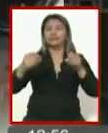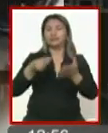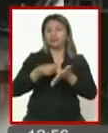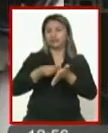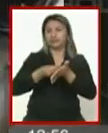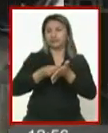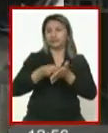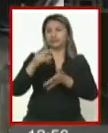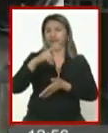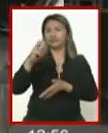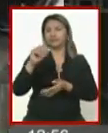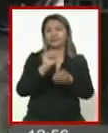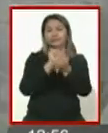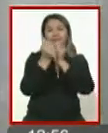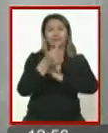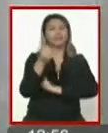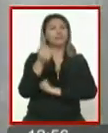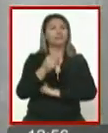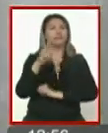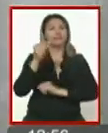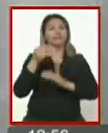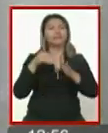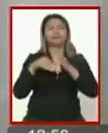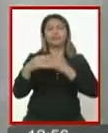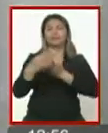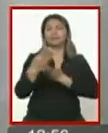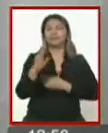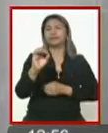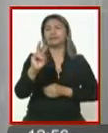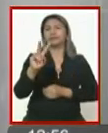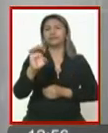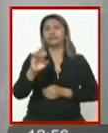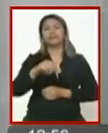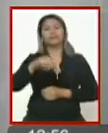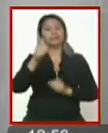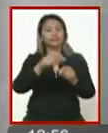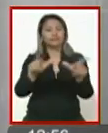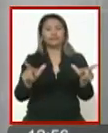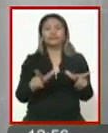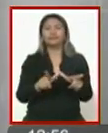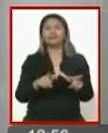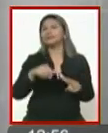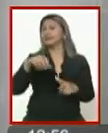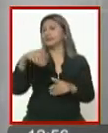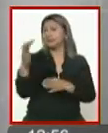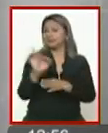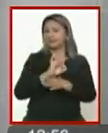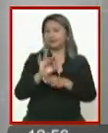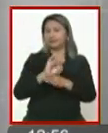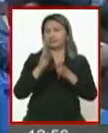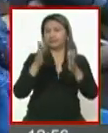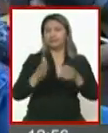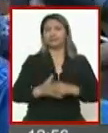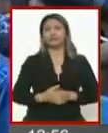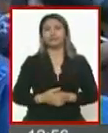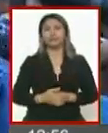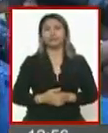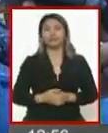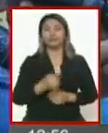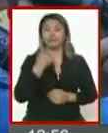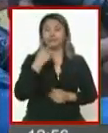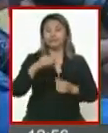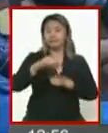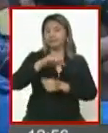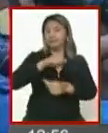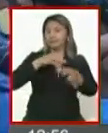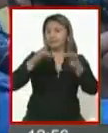200 bolivianos por los de 10 no ocurrió en la bóveda del Banco Unión, sino en otros lugares y por otros funcionarios. Porque según la relación de